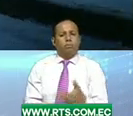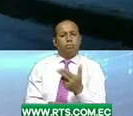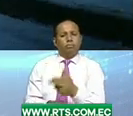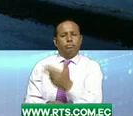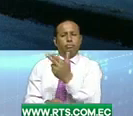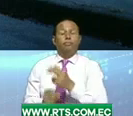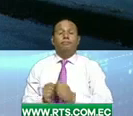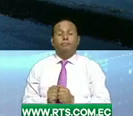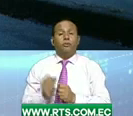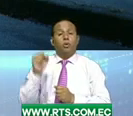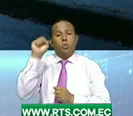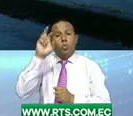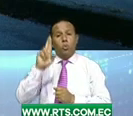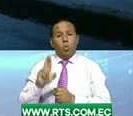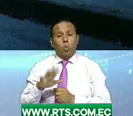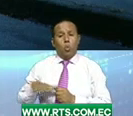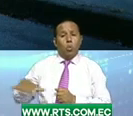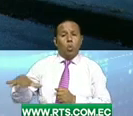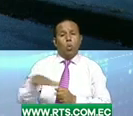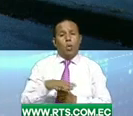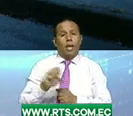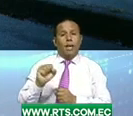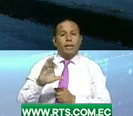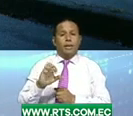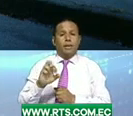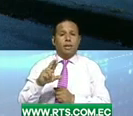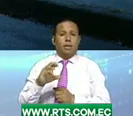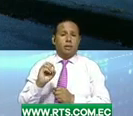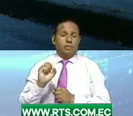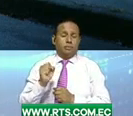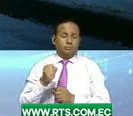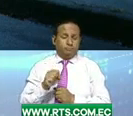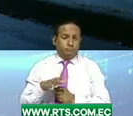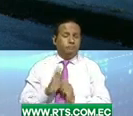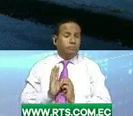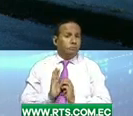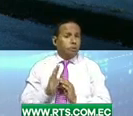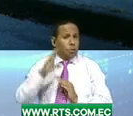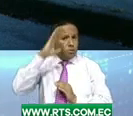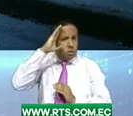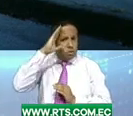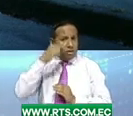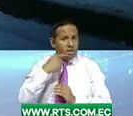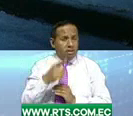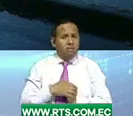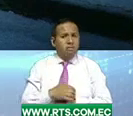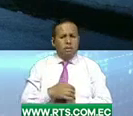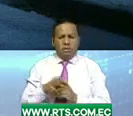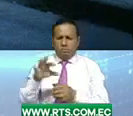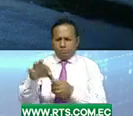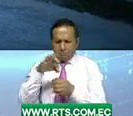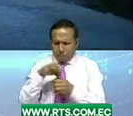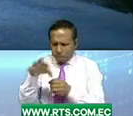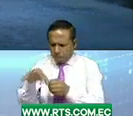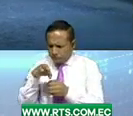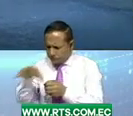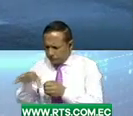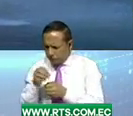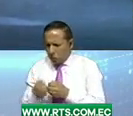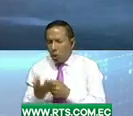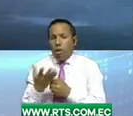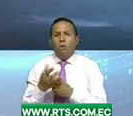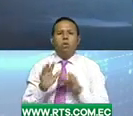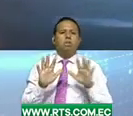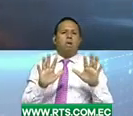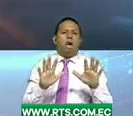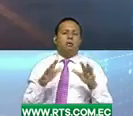Guayaquil, en el distrito Esteros. Levantaron en ese lugar, según los agentes del orden, al menos unos 10 indicios balísticos calibre